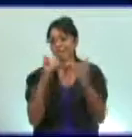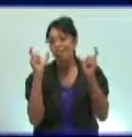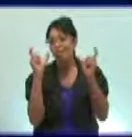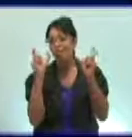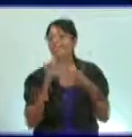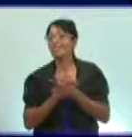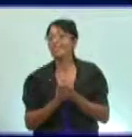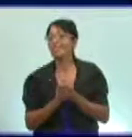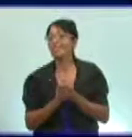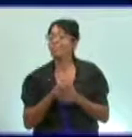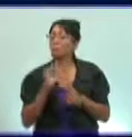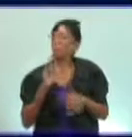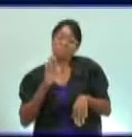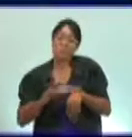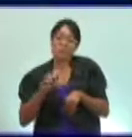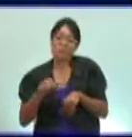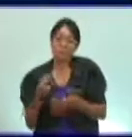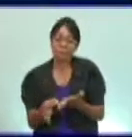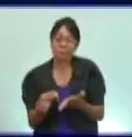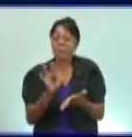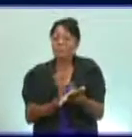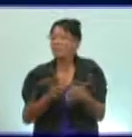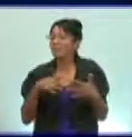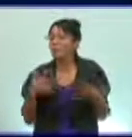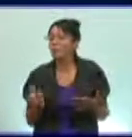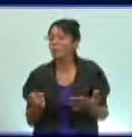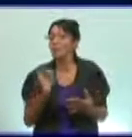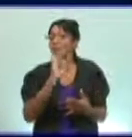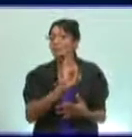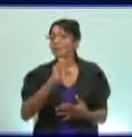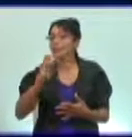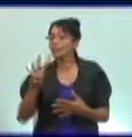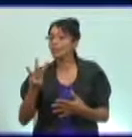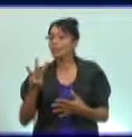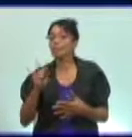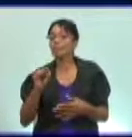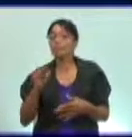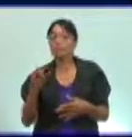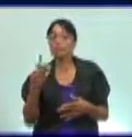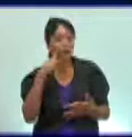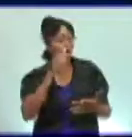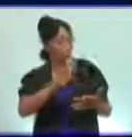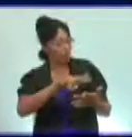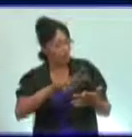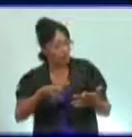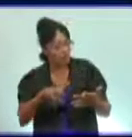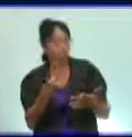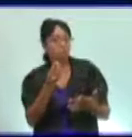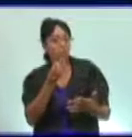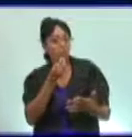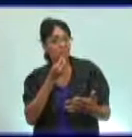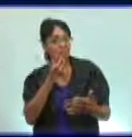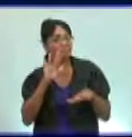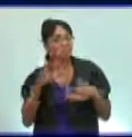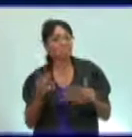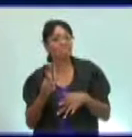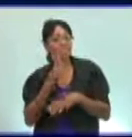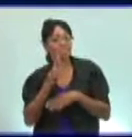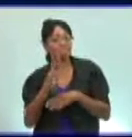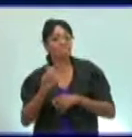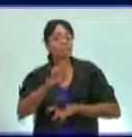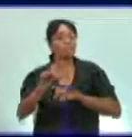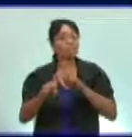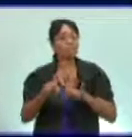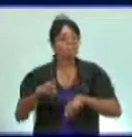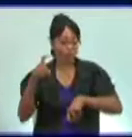pongo la página del libro de texto, la página 73, donde pueden buscar información para responder esta pregunta. Vamos a darles entonces un